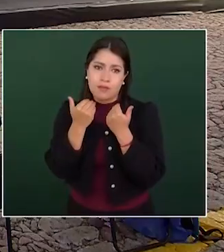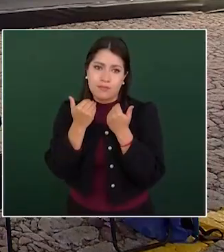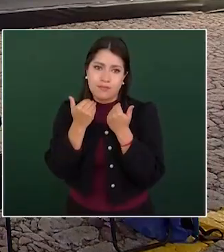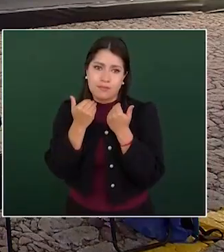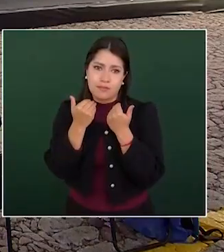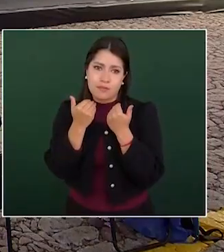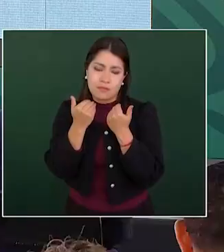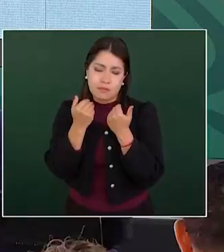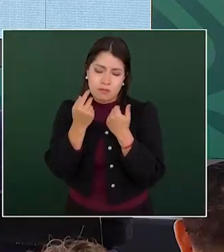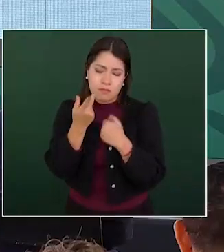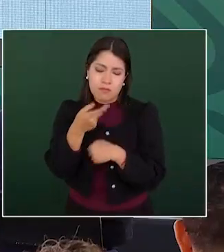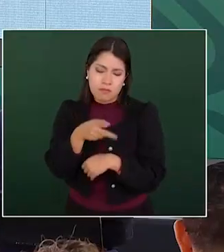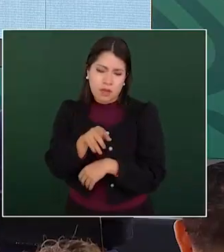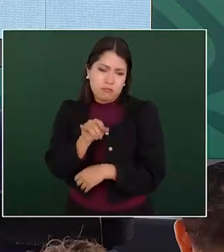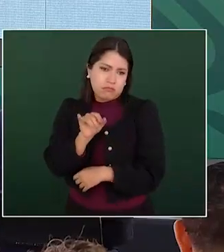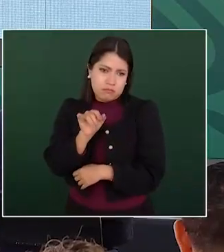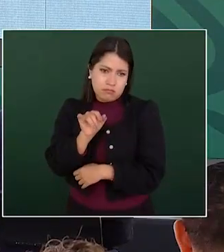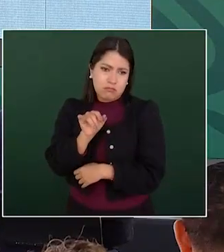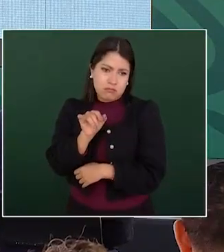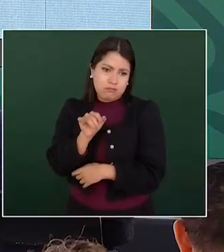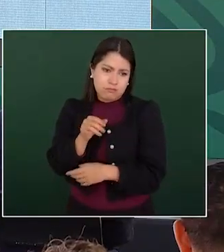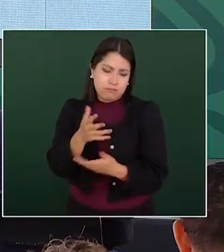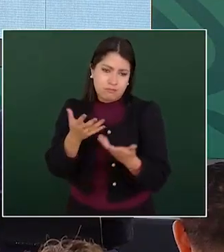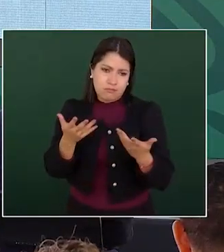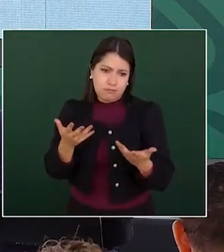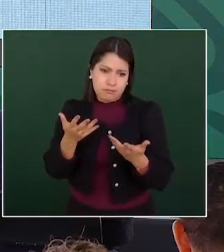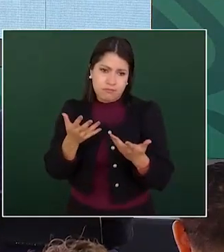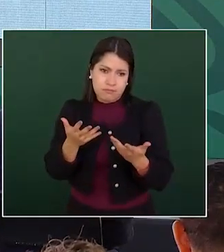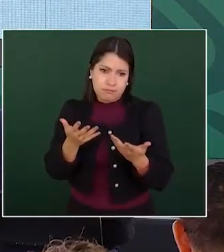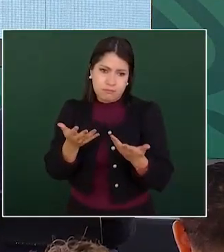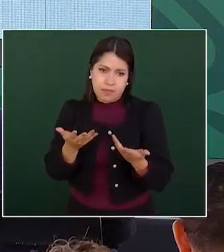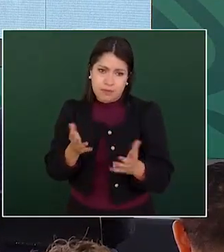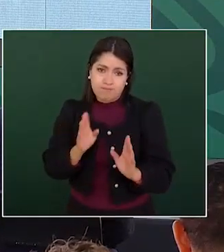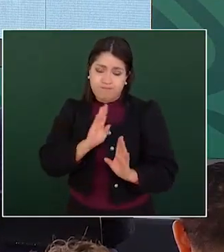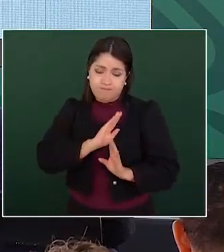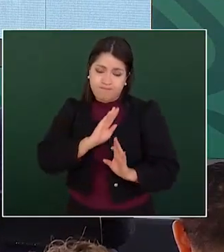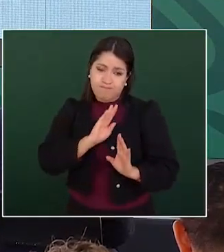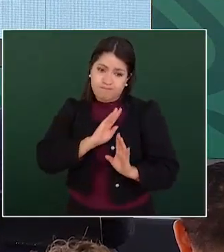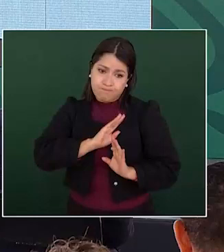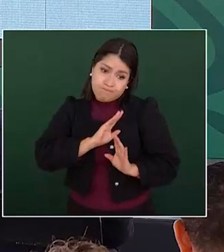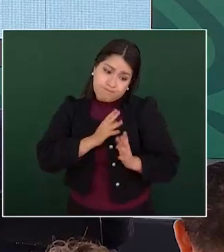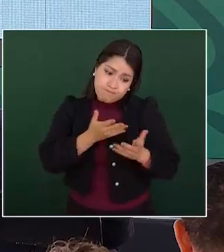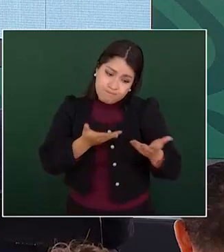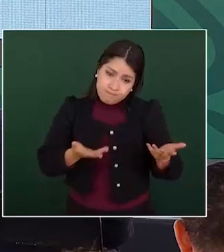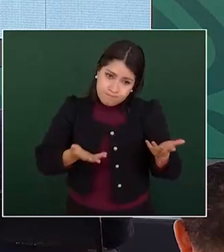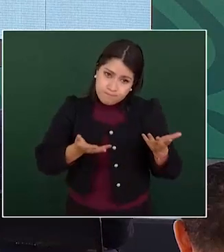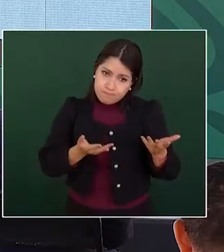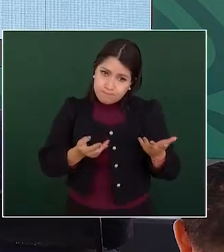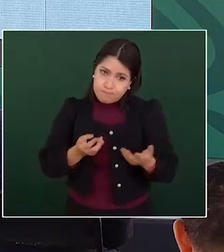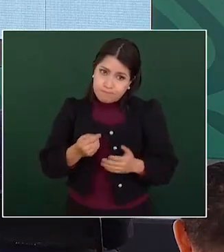pero sí es el ejército. Pues aquí está